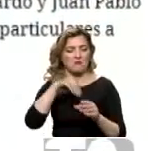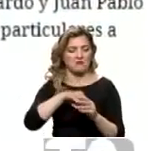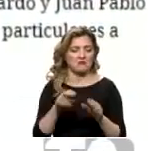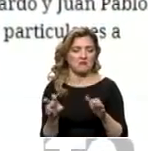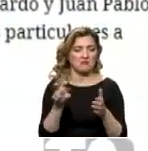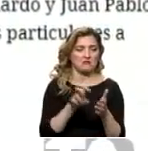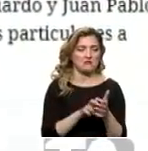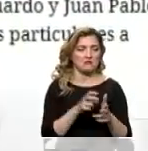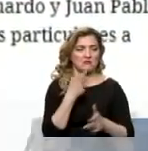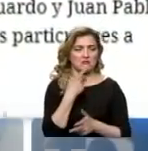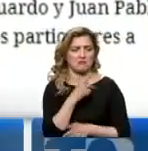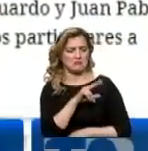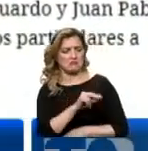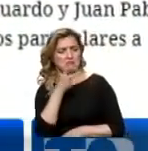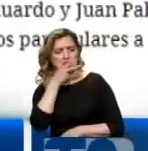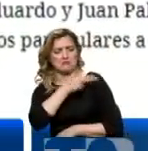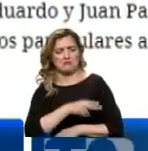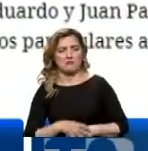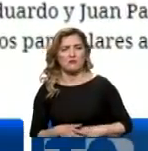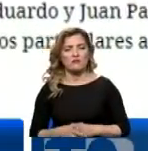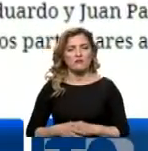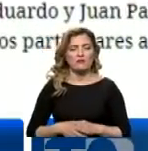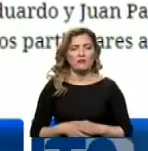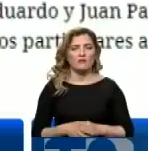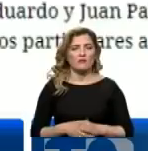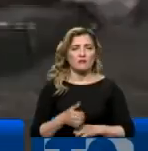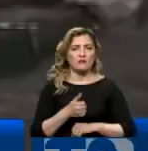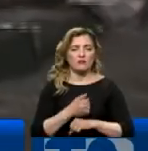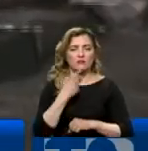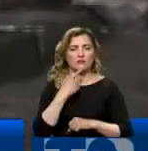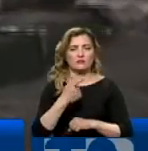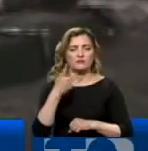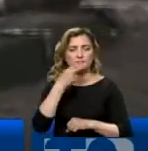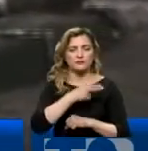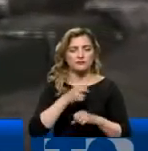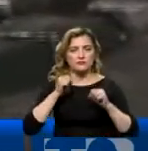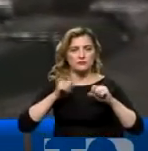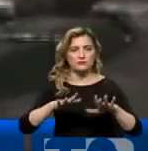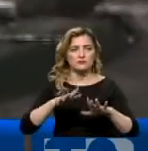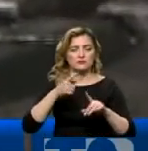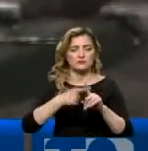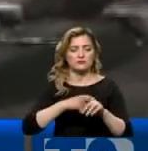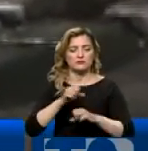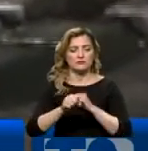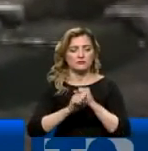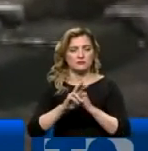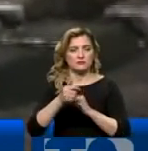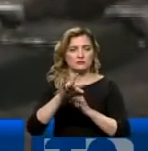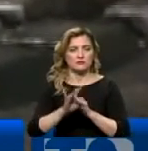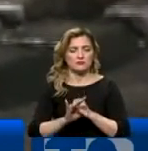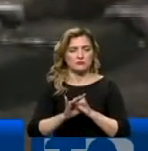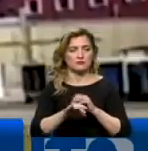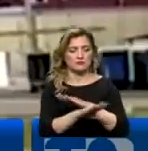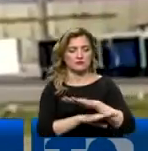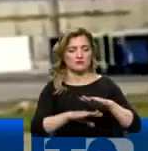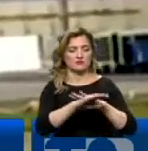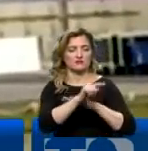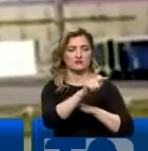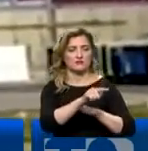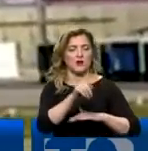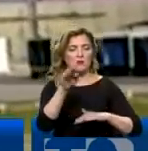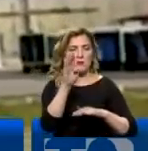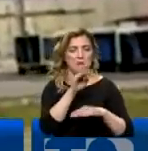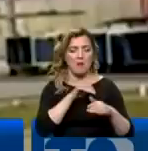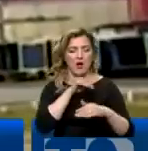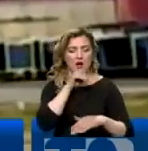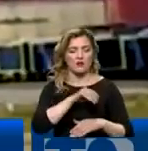Los hermanos negaron esta acusación y las autoridades también. En septiembre del 2018 se dio lo de la base aérea de Manta, mientras que hace un